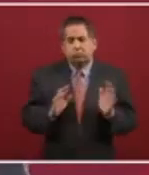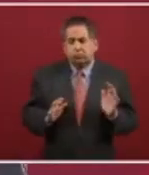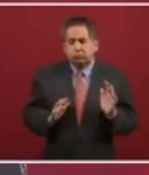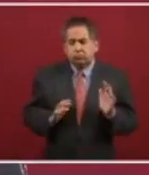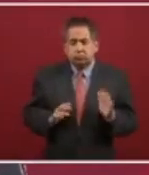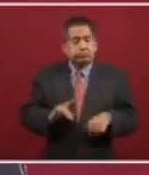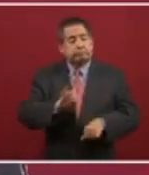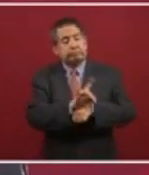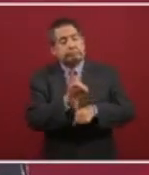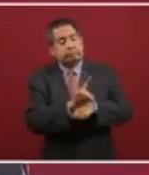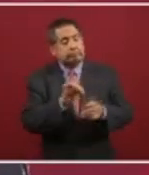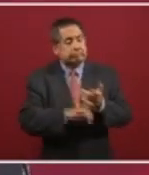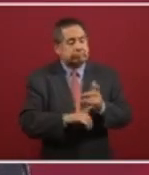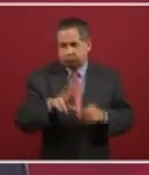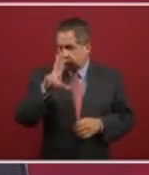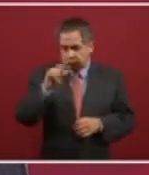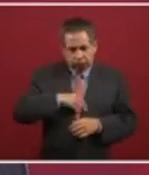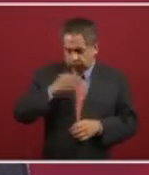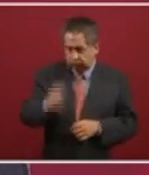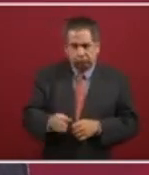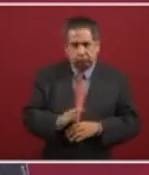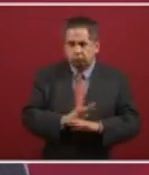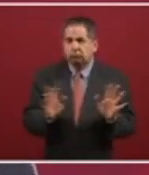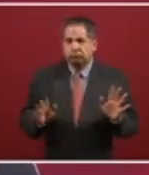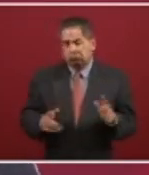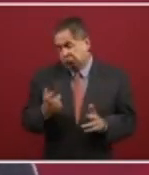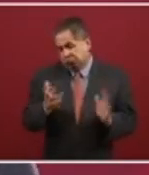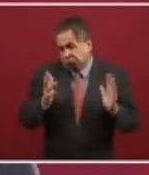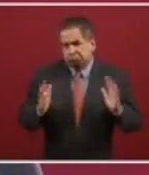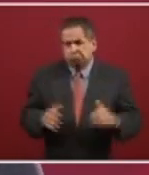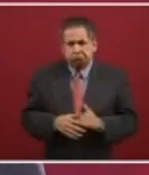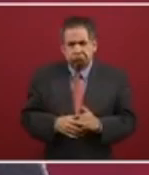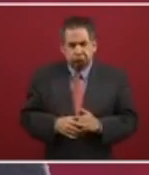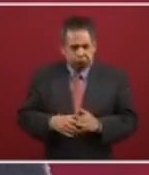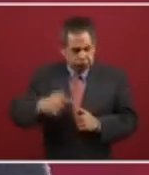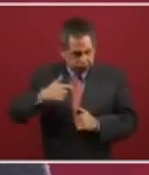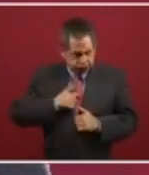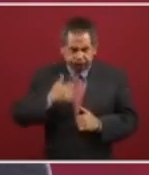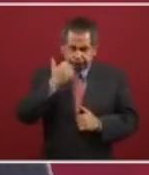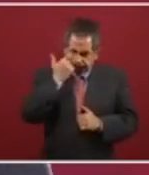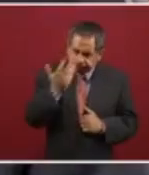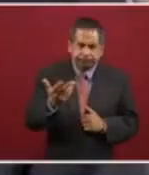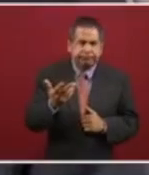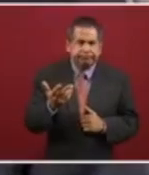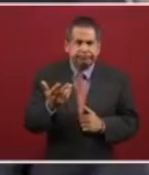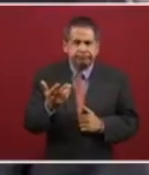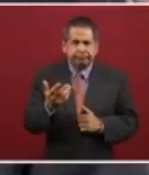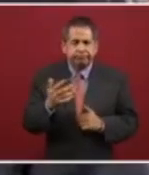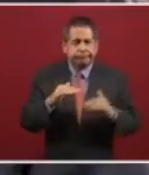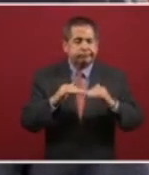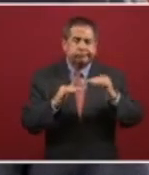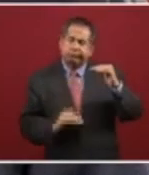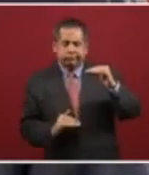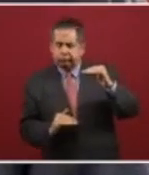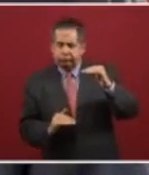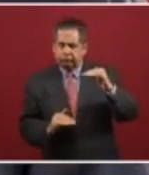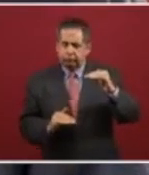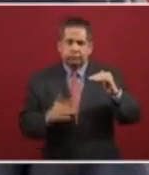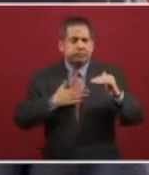la simulación. Y quiero que no haya desigualdad en mi